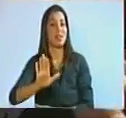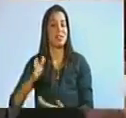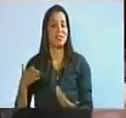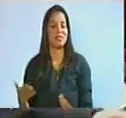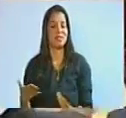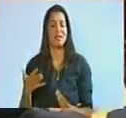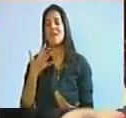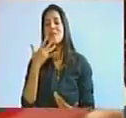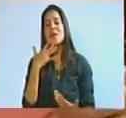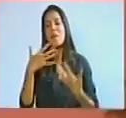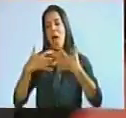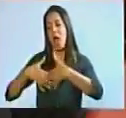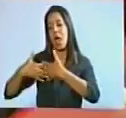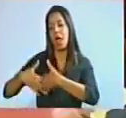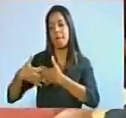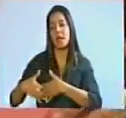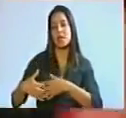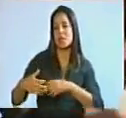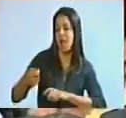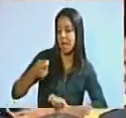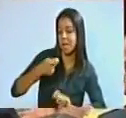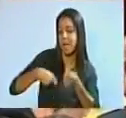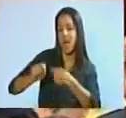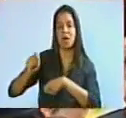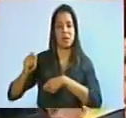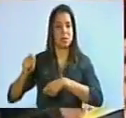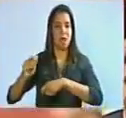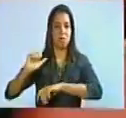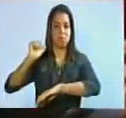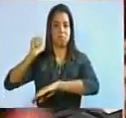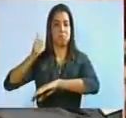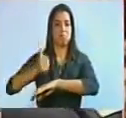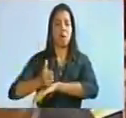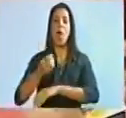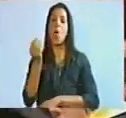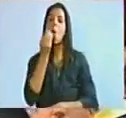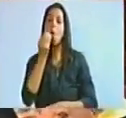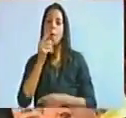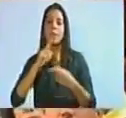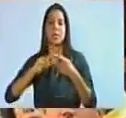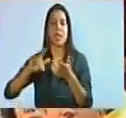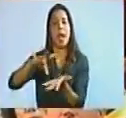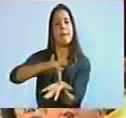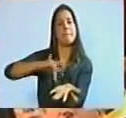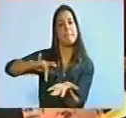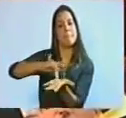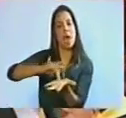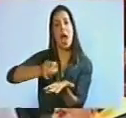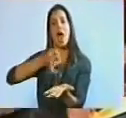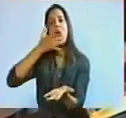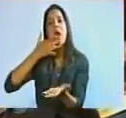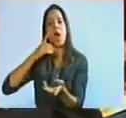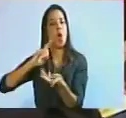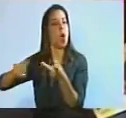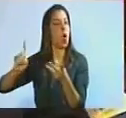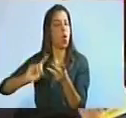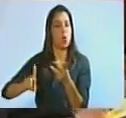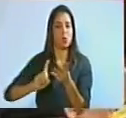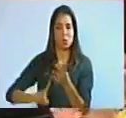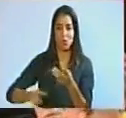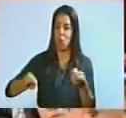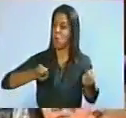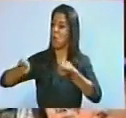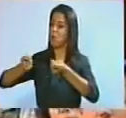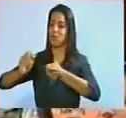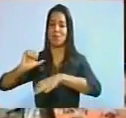los bienes, la comercialización de los bienes esenciales, alimentos, medicamentos, otros bienes,